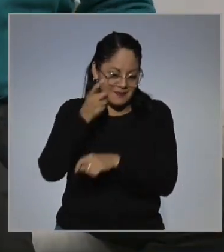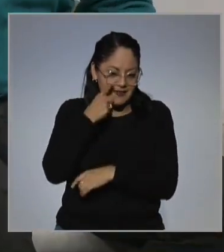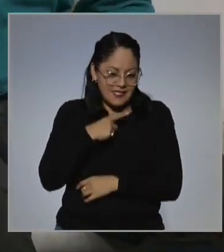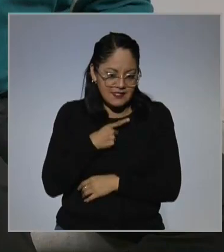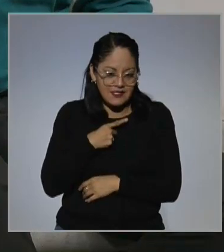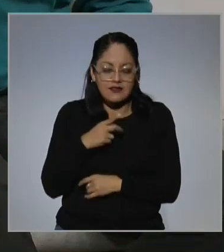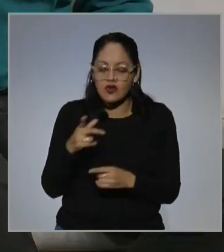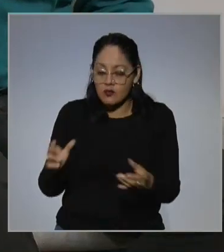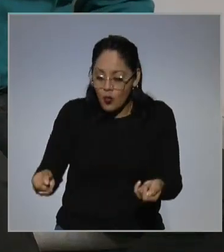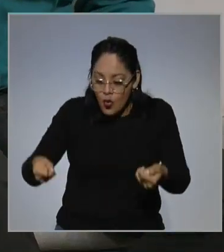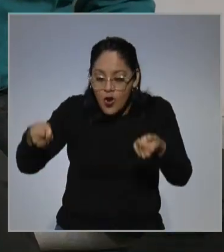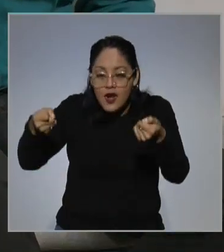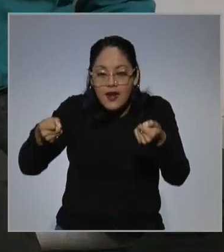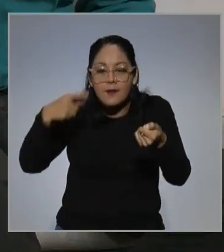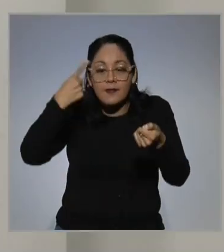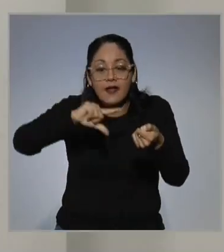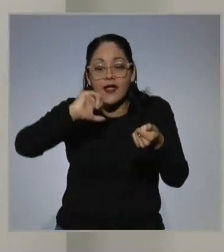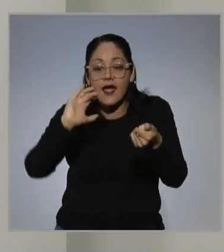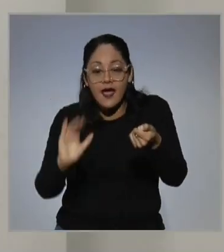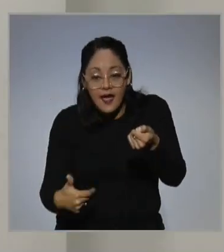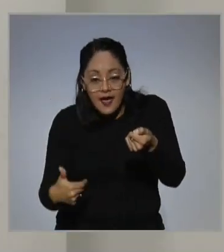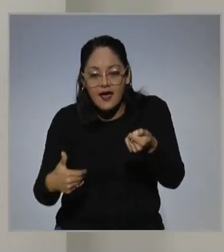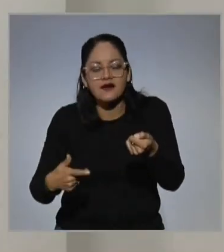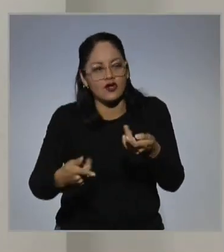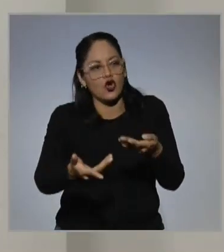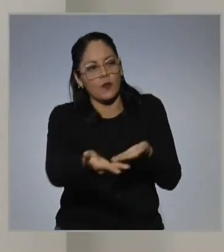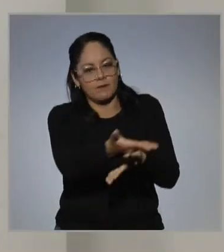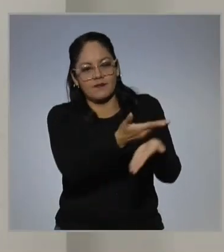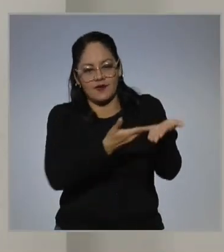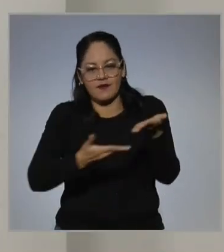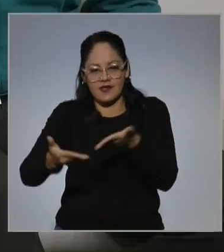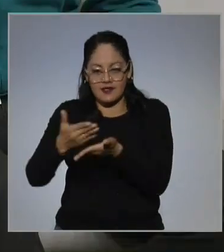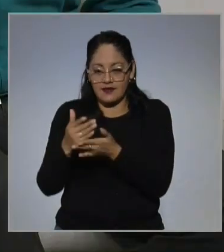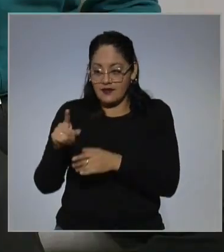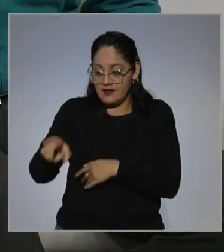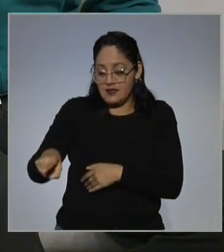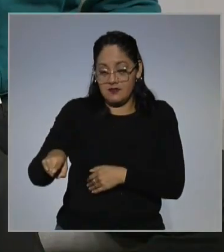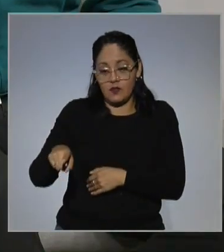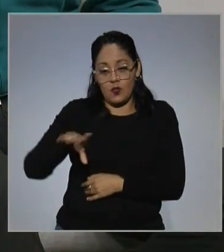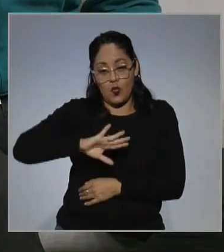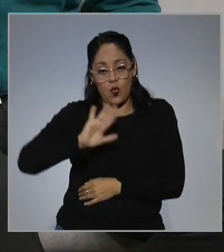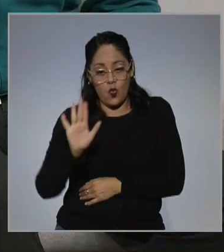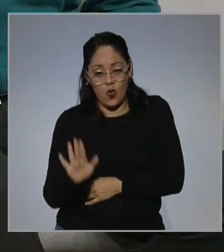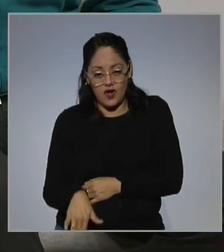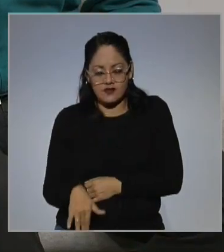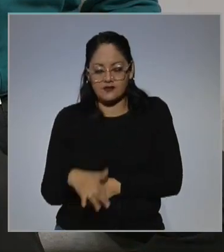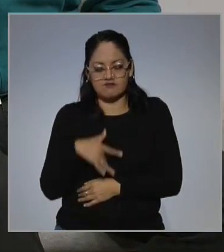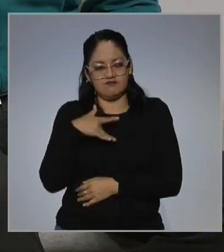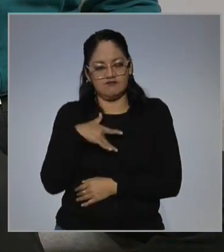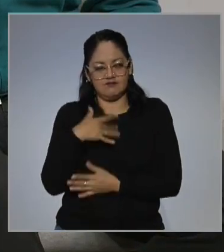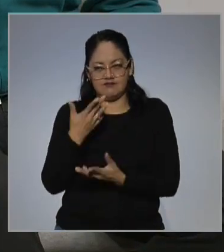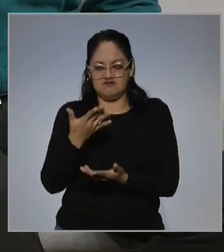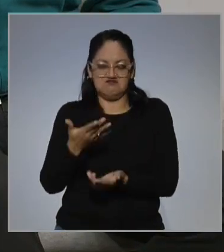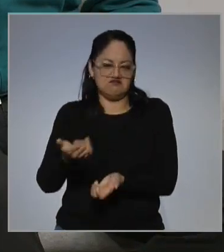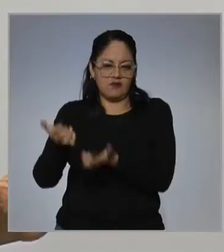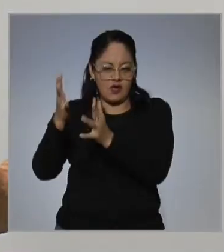convidar, ¿no? Porque una vez que se vayan, los muertos se llevan esencias, exacto, ¿no? Pero los vivos, lo demás.